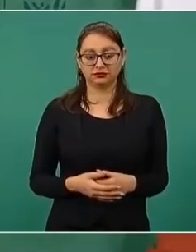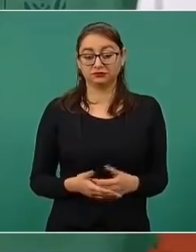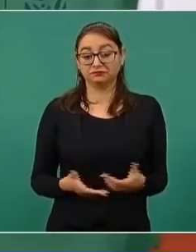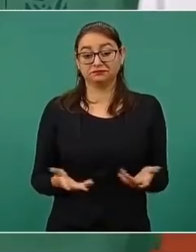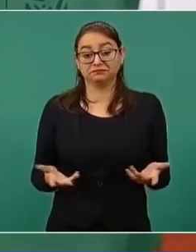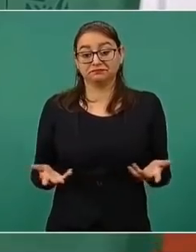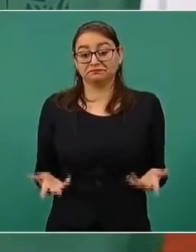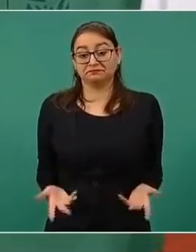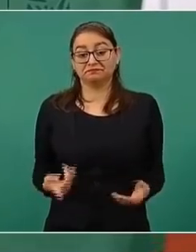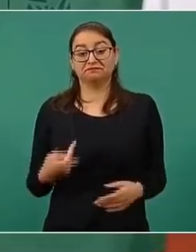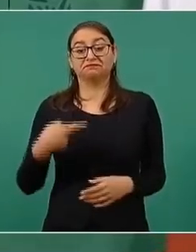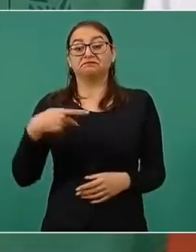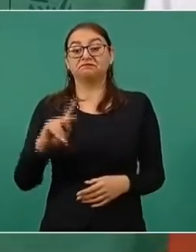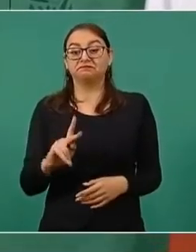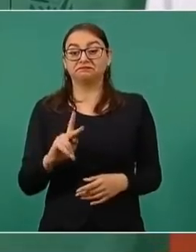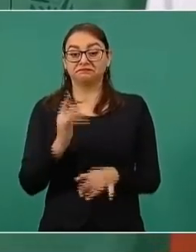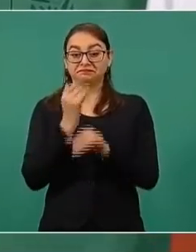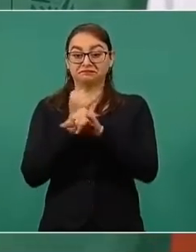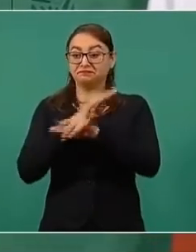Pero si no se da el debate,